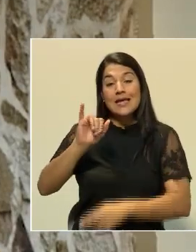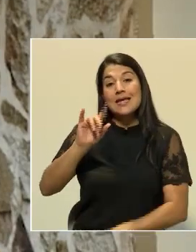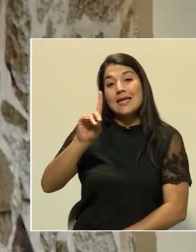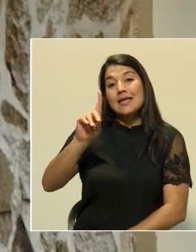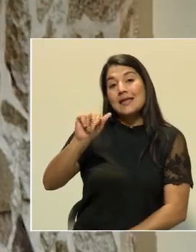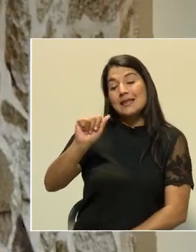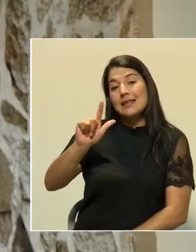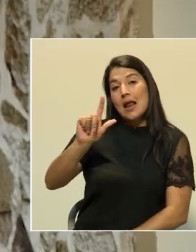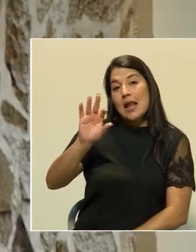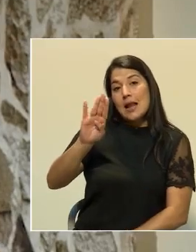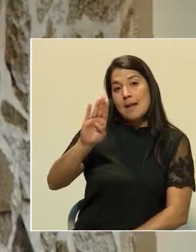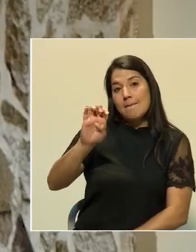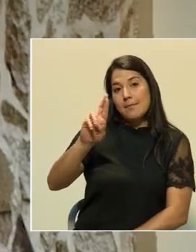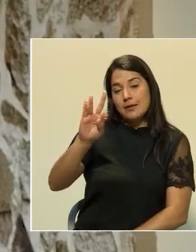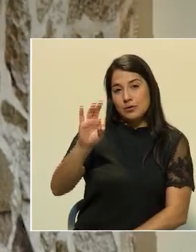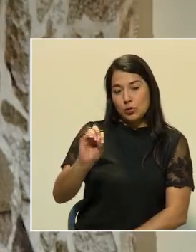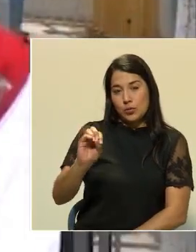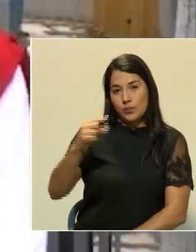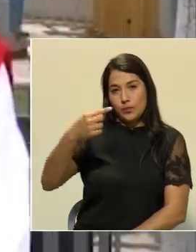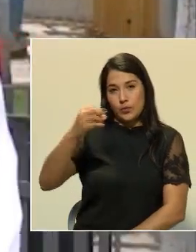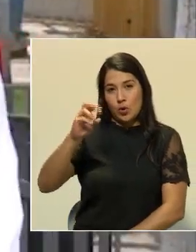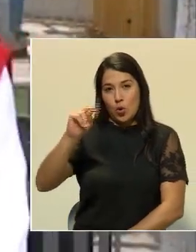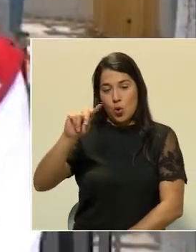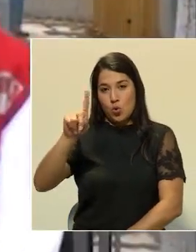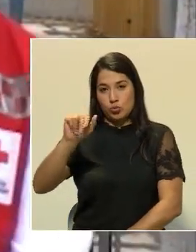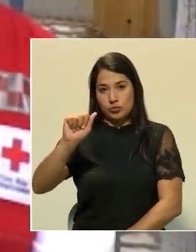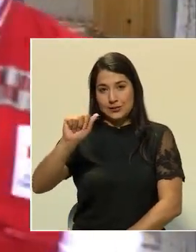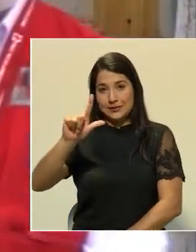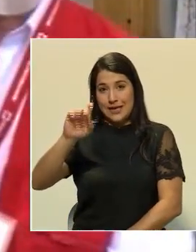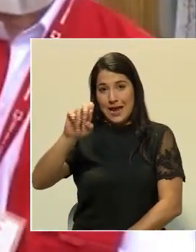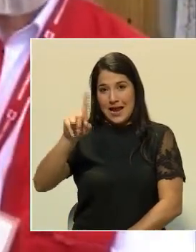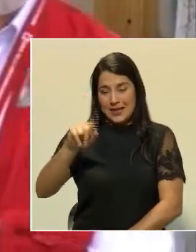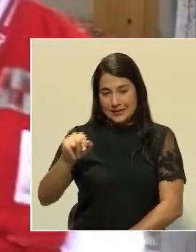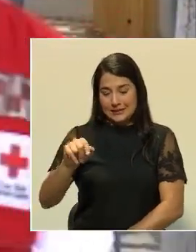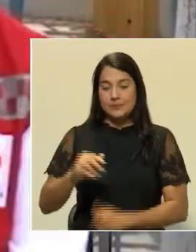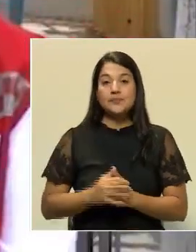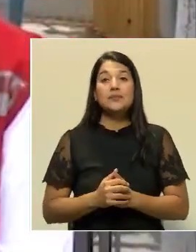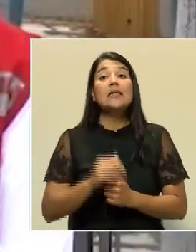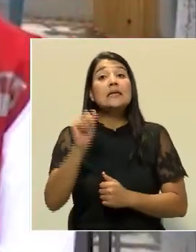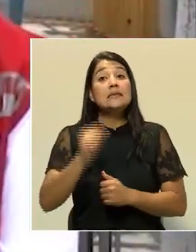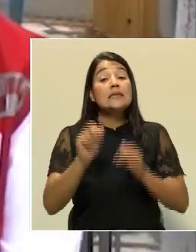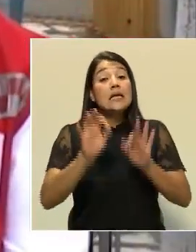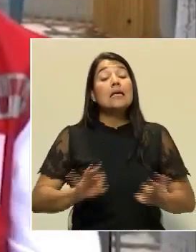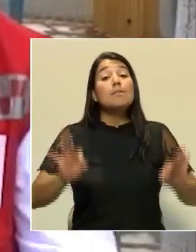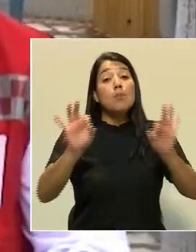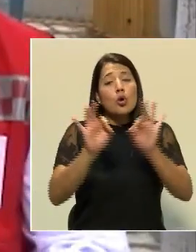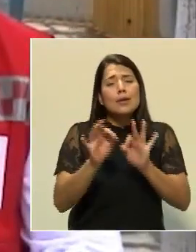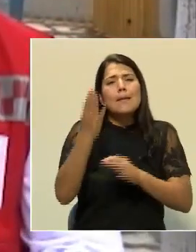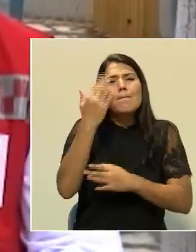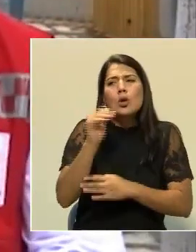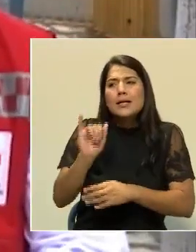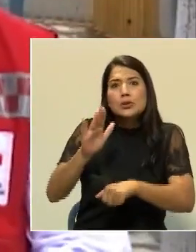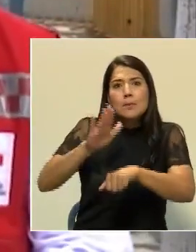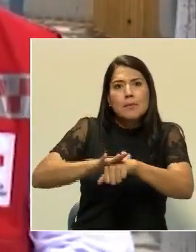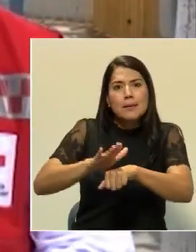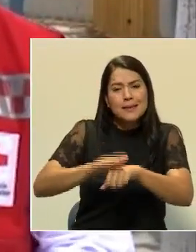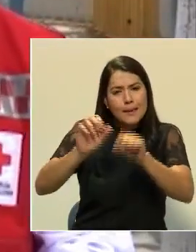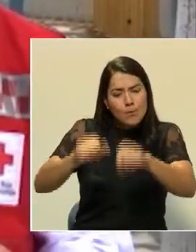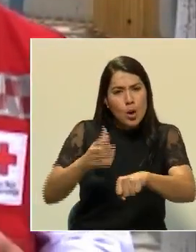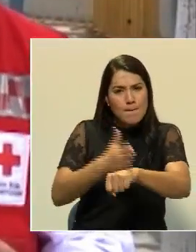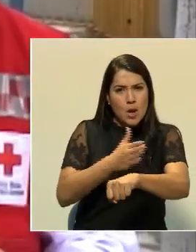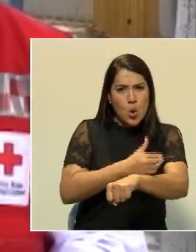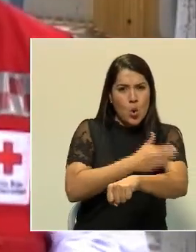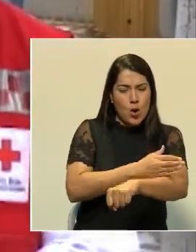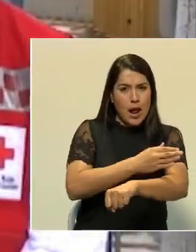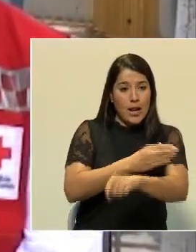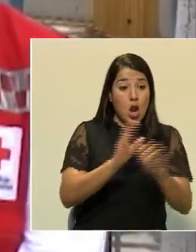González. Veamos esta información. Sí, es muy importante porque, como decía, esto va a fortalecer a los comités auxiliares